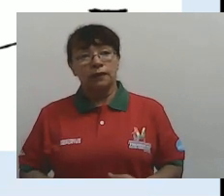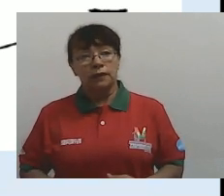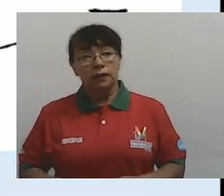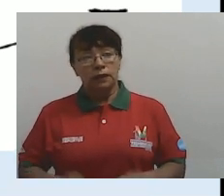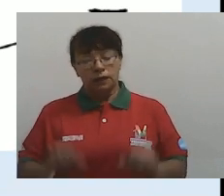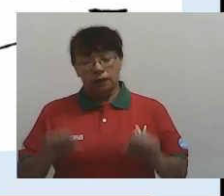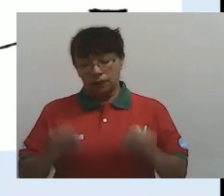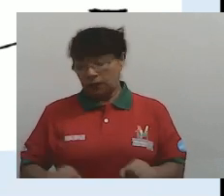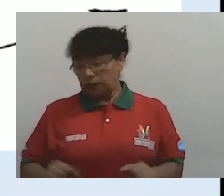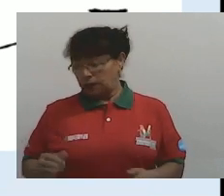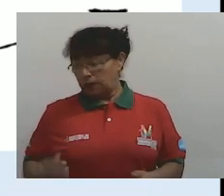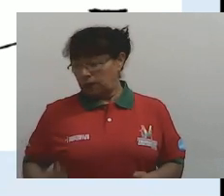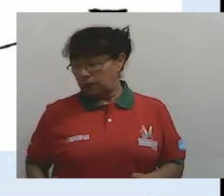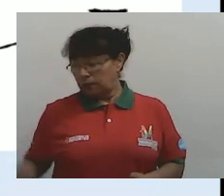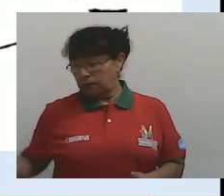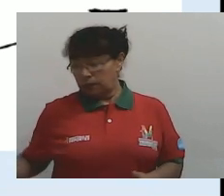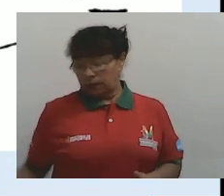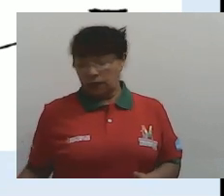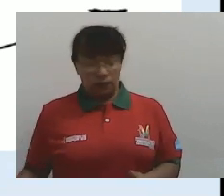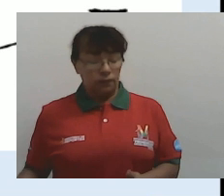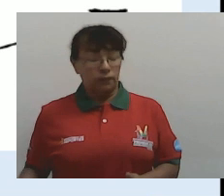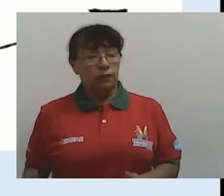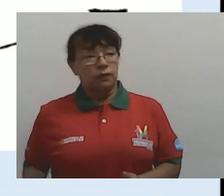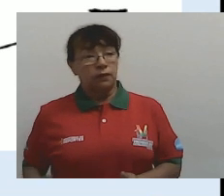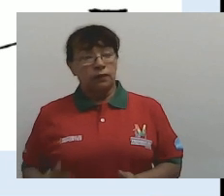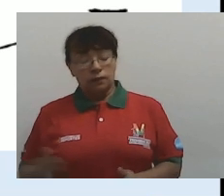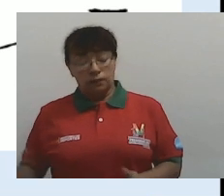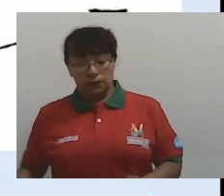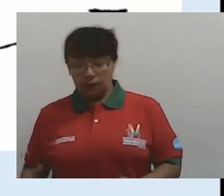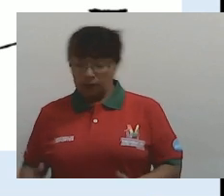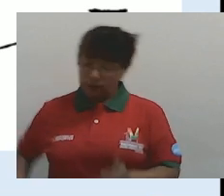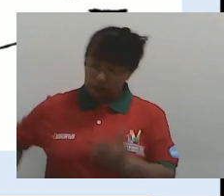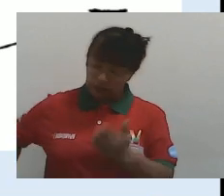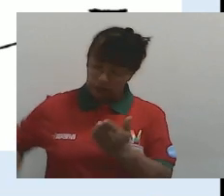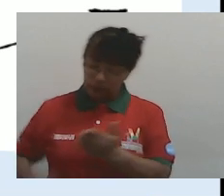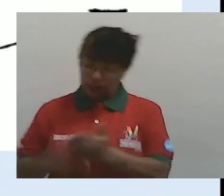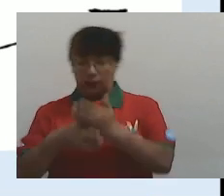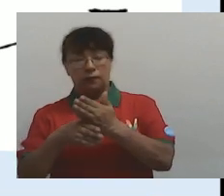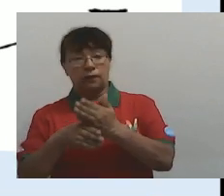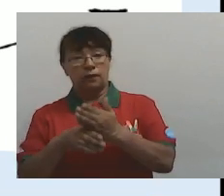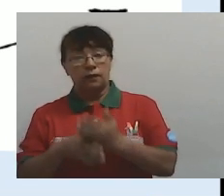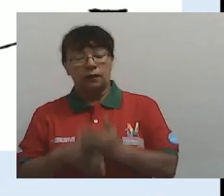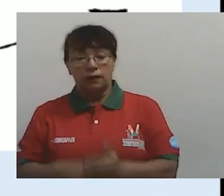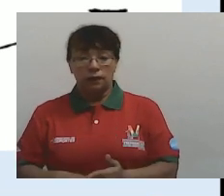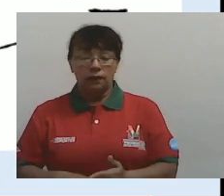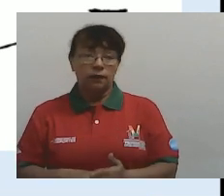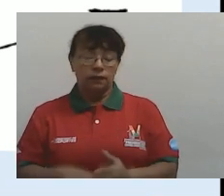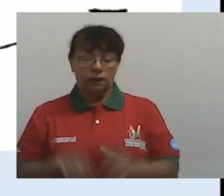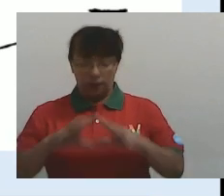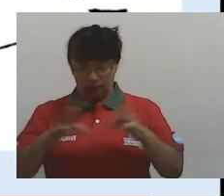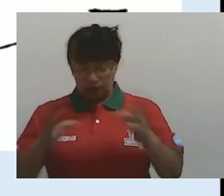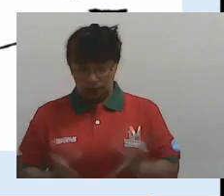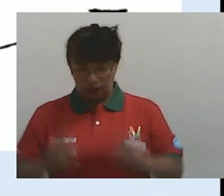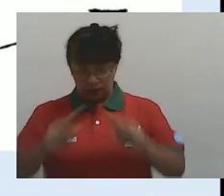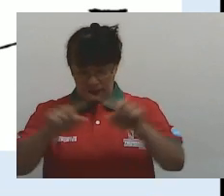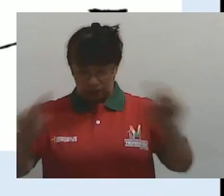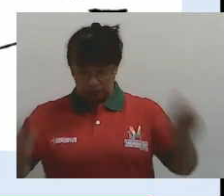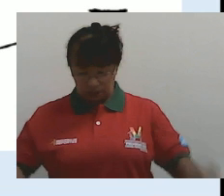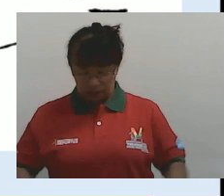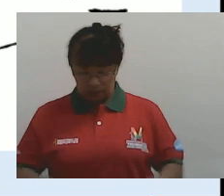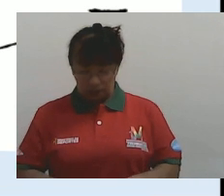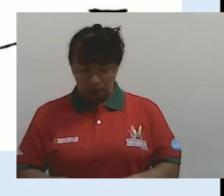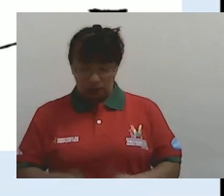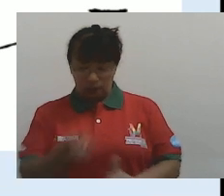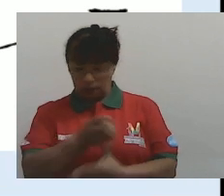de costado y de costado puede impulsarse para lanzar en este arco que está dividido